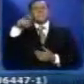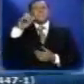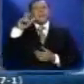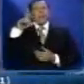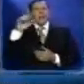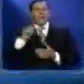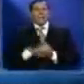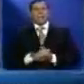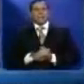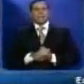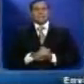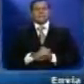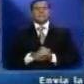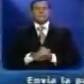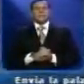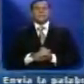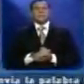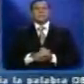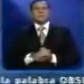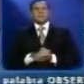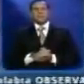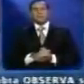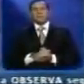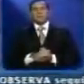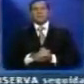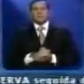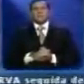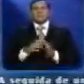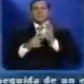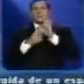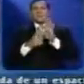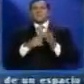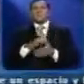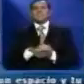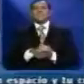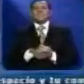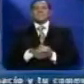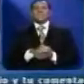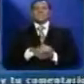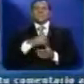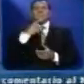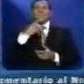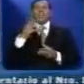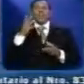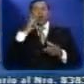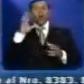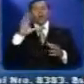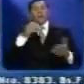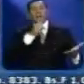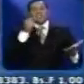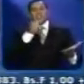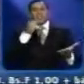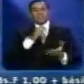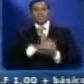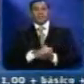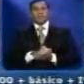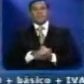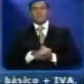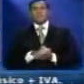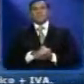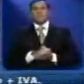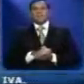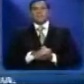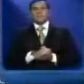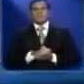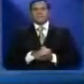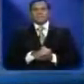que hicimos, el tema se llama A Lo Mejor. Es un tema muy jocoso, es un cantautor,